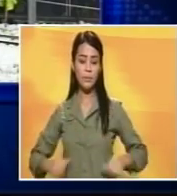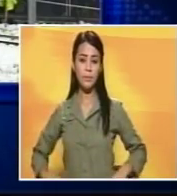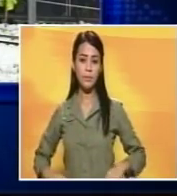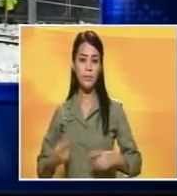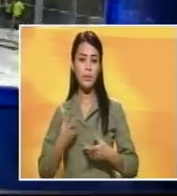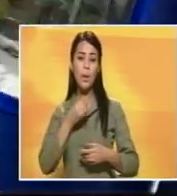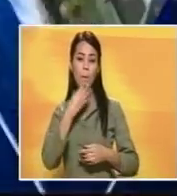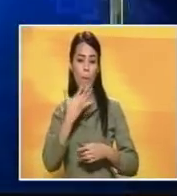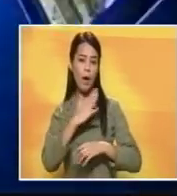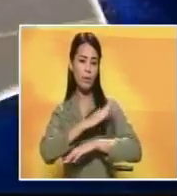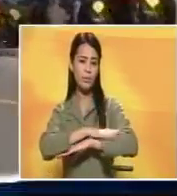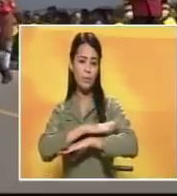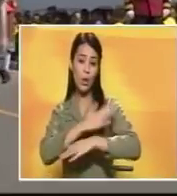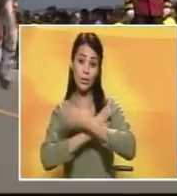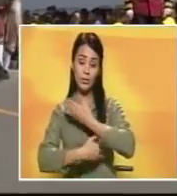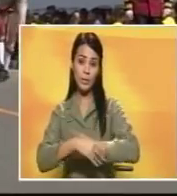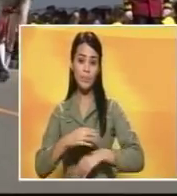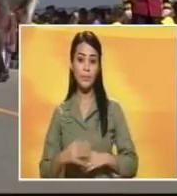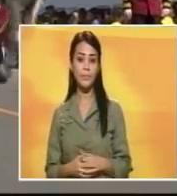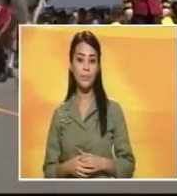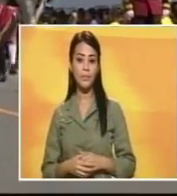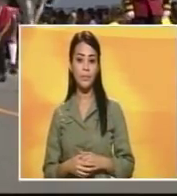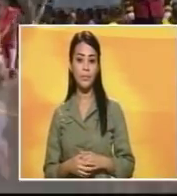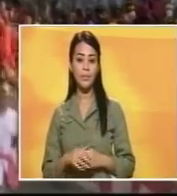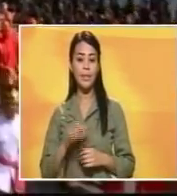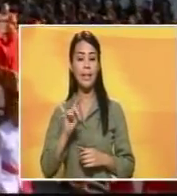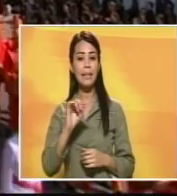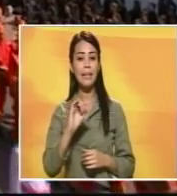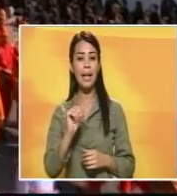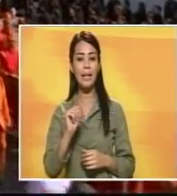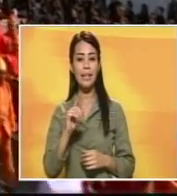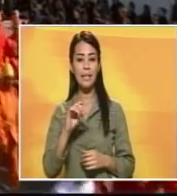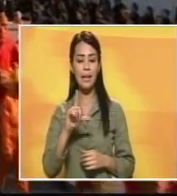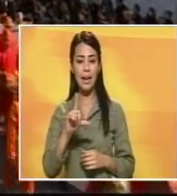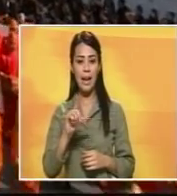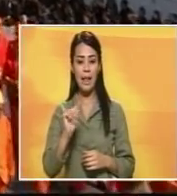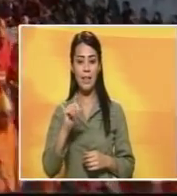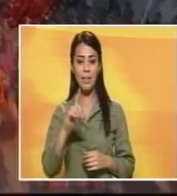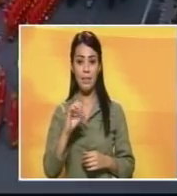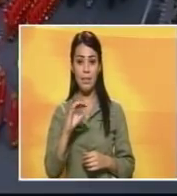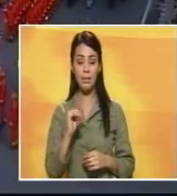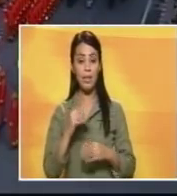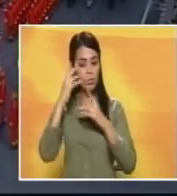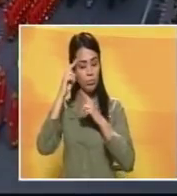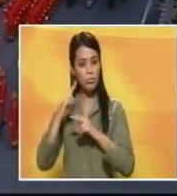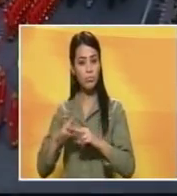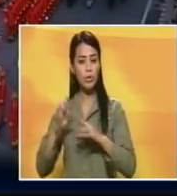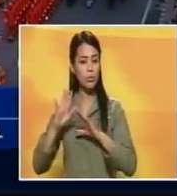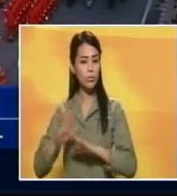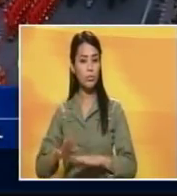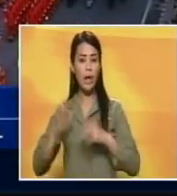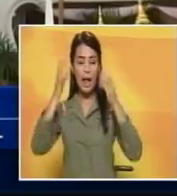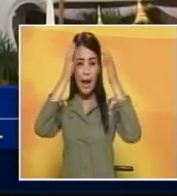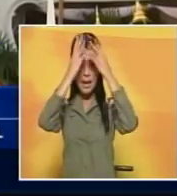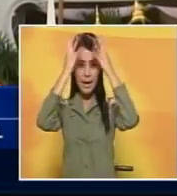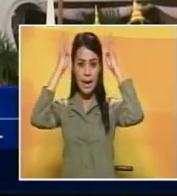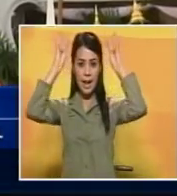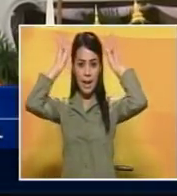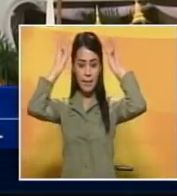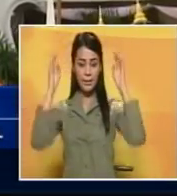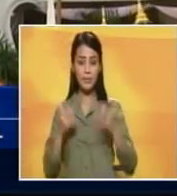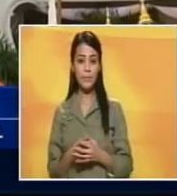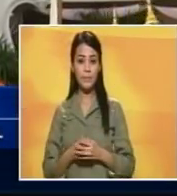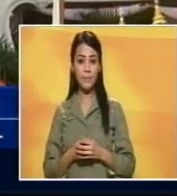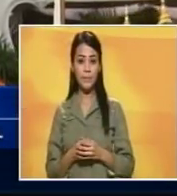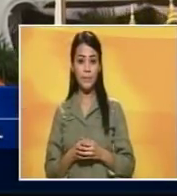estables. En Tailandia, con una gran ceremonia, es despedido el fallecido rey Bhumibol